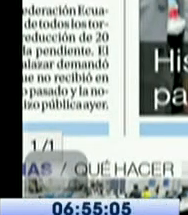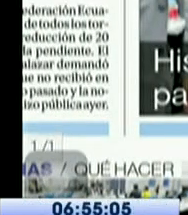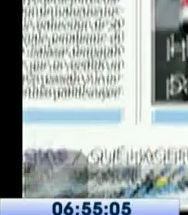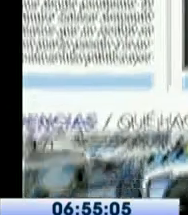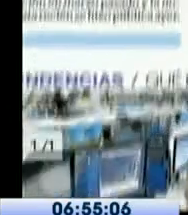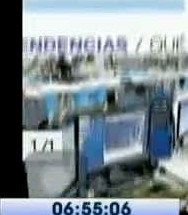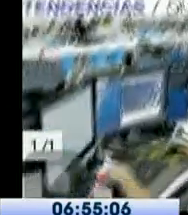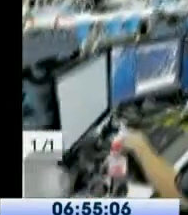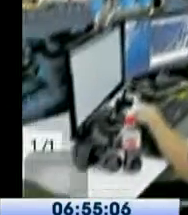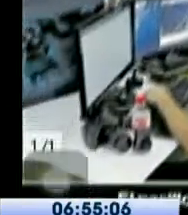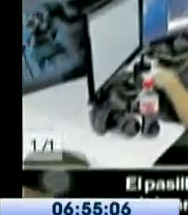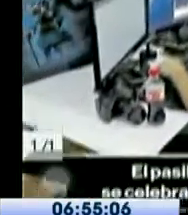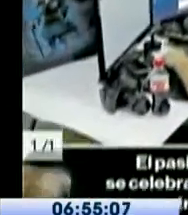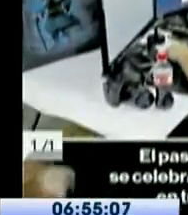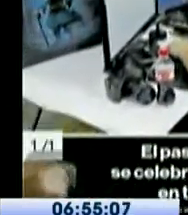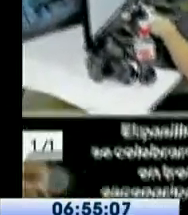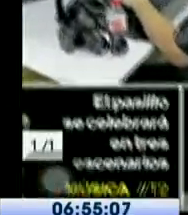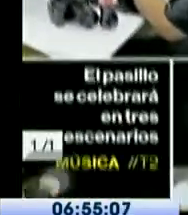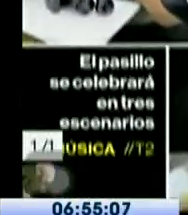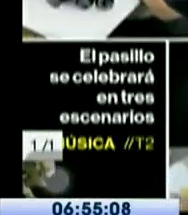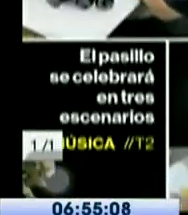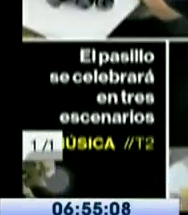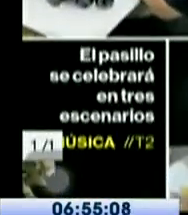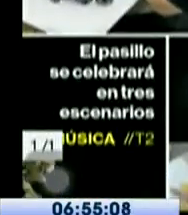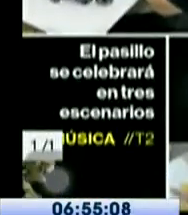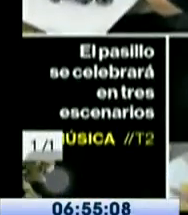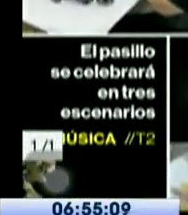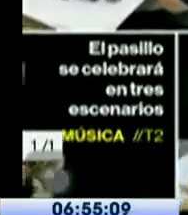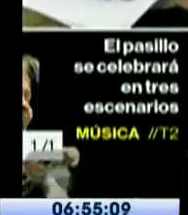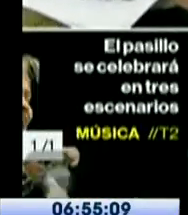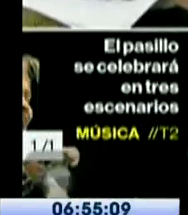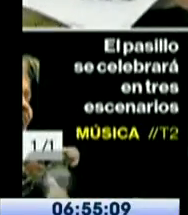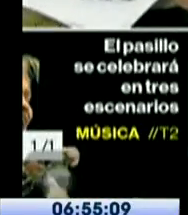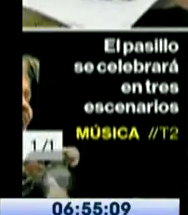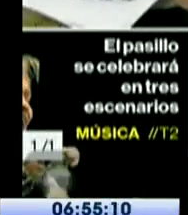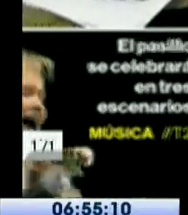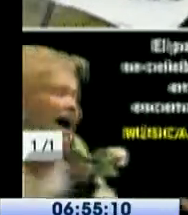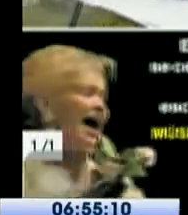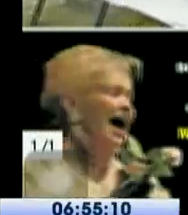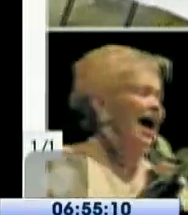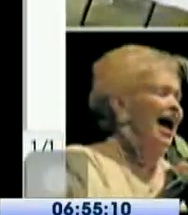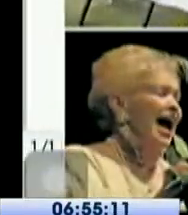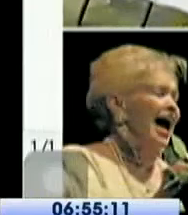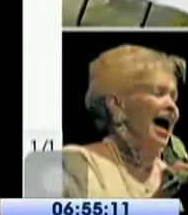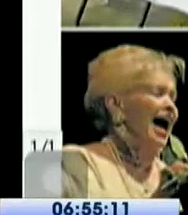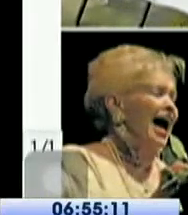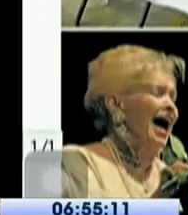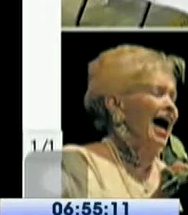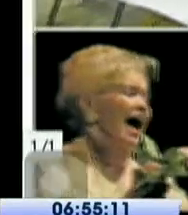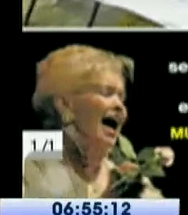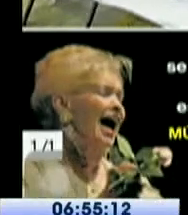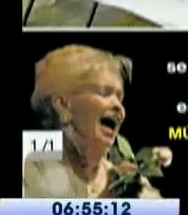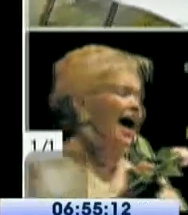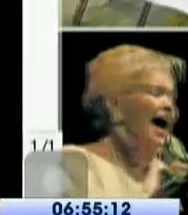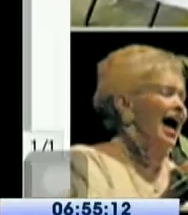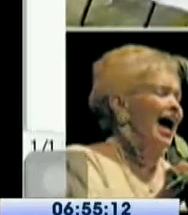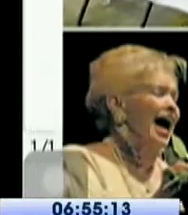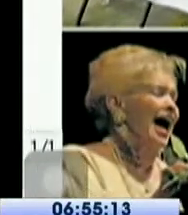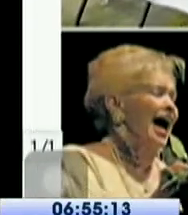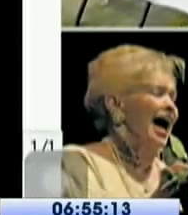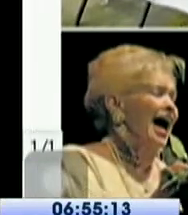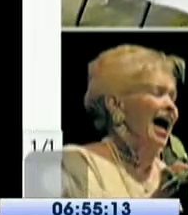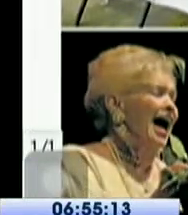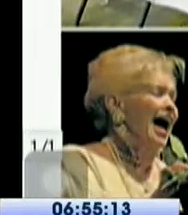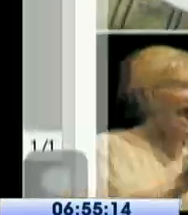del 30 de septiembre. Y además, Rumiñahui creció alrededor de 3 de los ríos vulnerables. Y los geeks se citan por